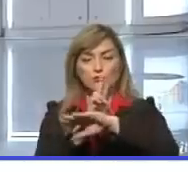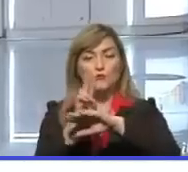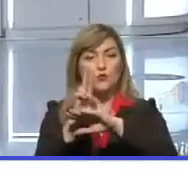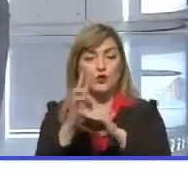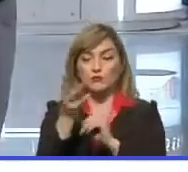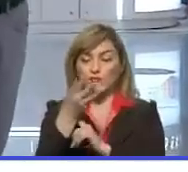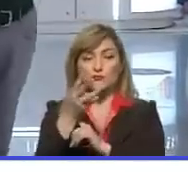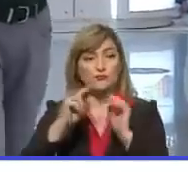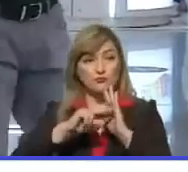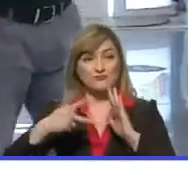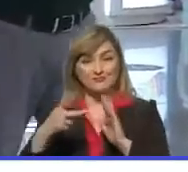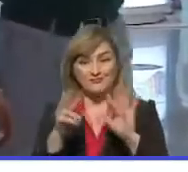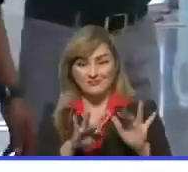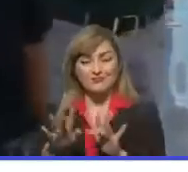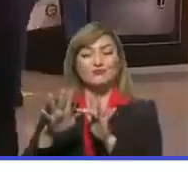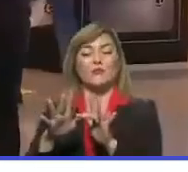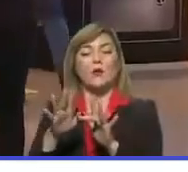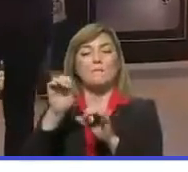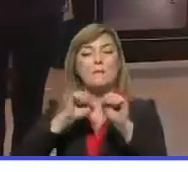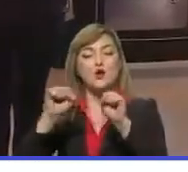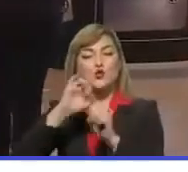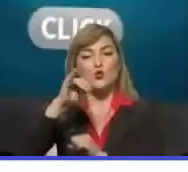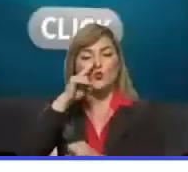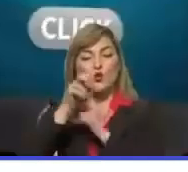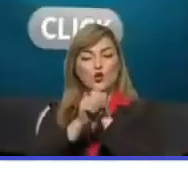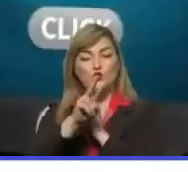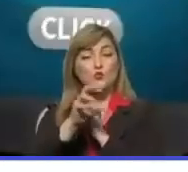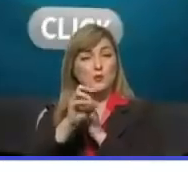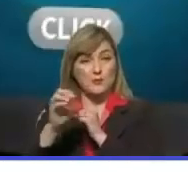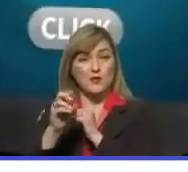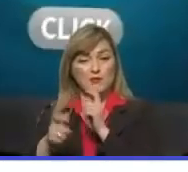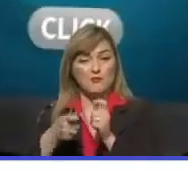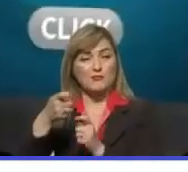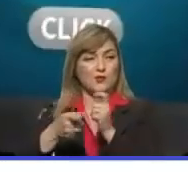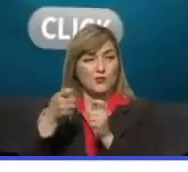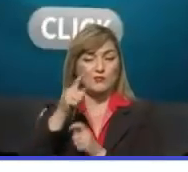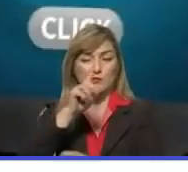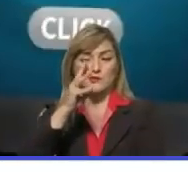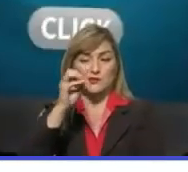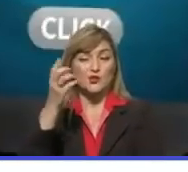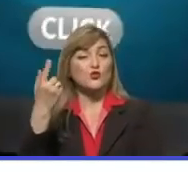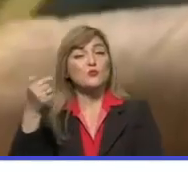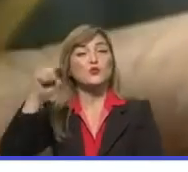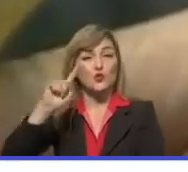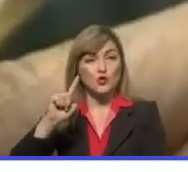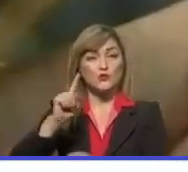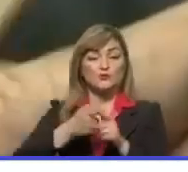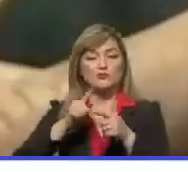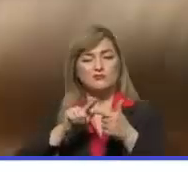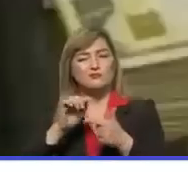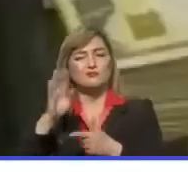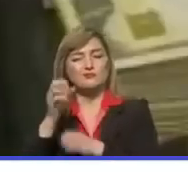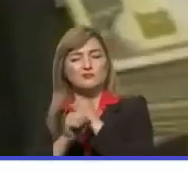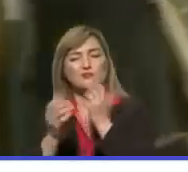medios electrónicos, la demanda de efectivo entre mayo y junio de 2020 se incrementó en 1.600 millones respecto al periodo similar